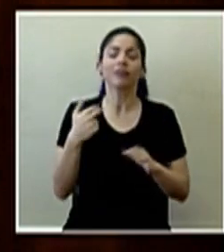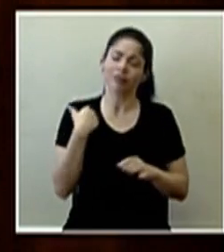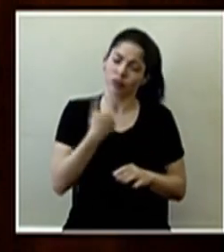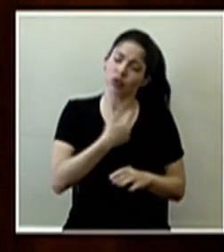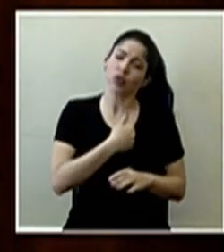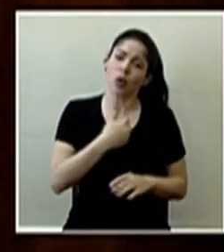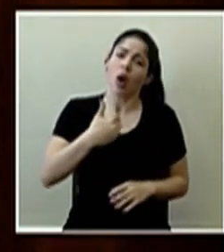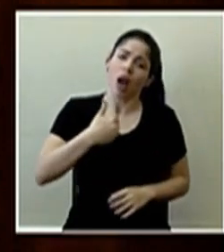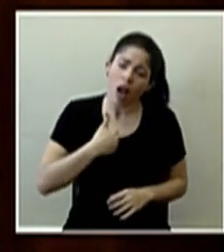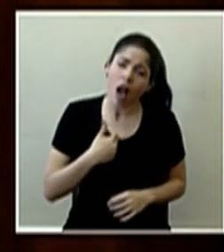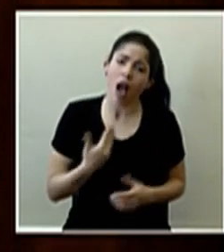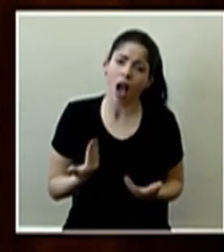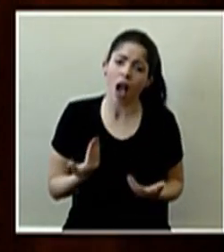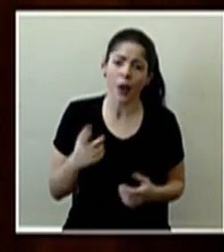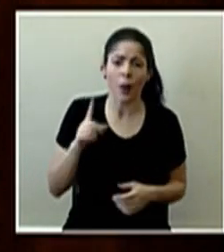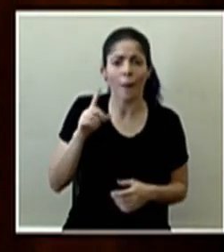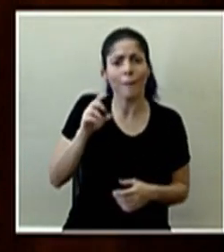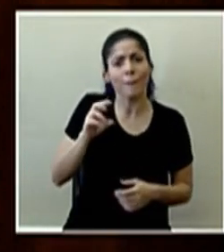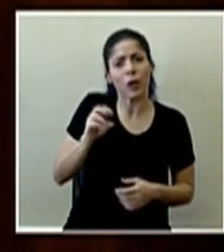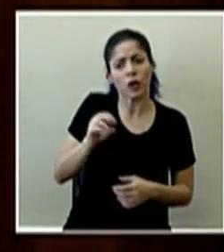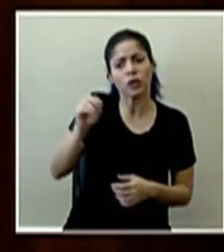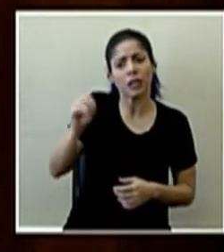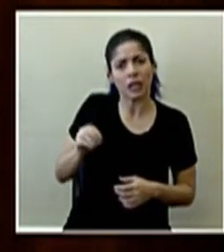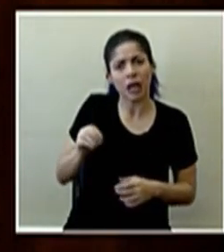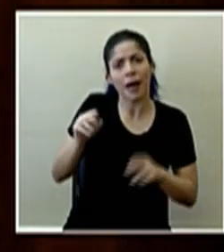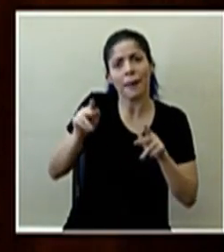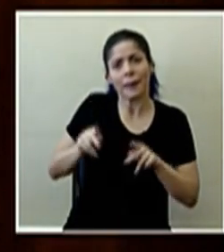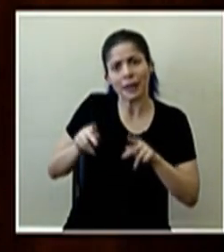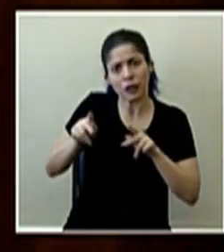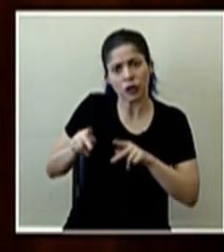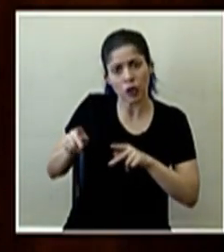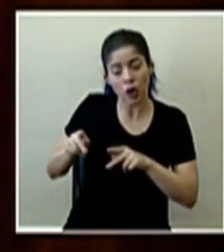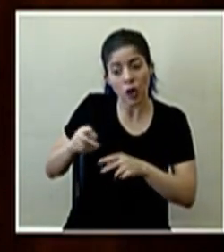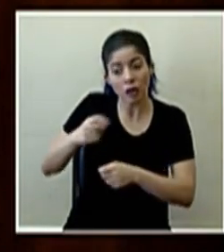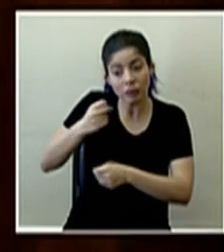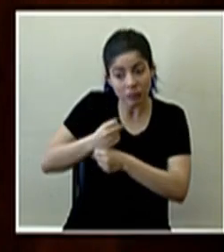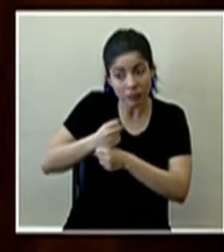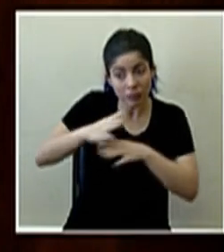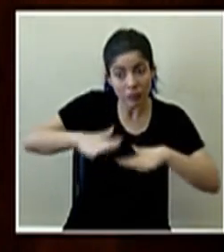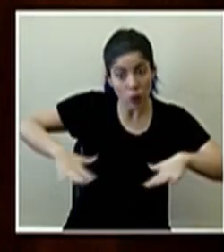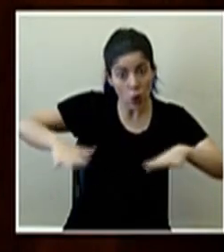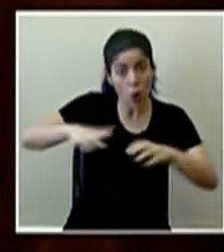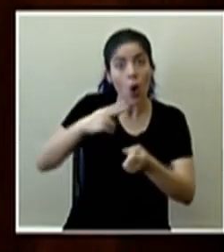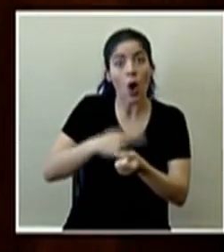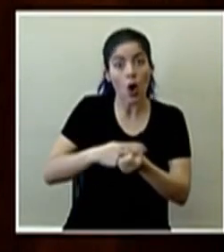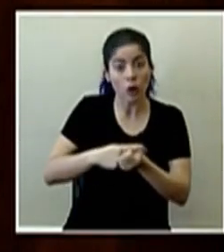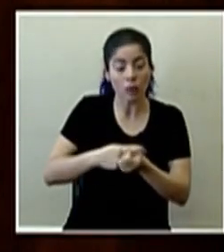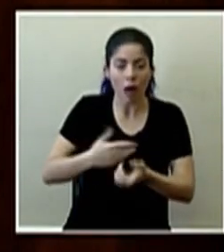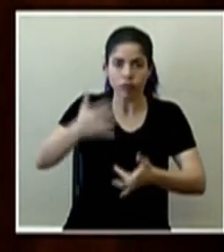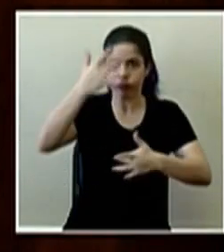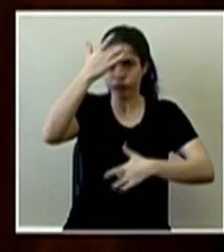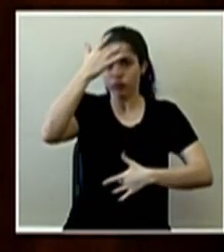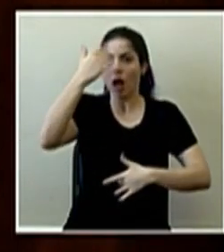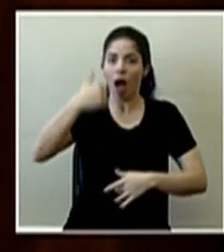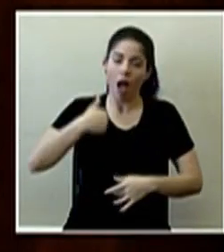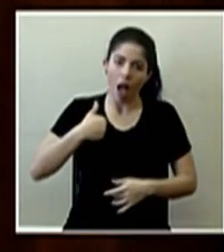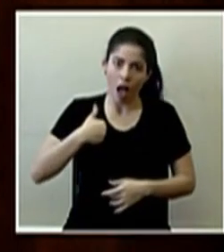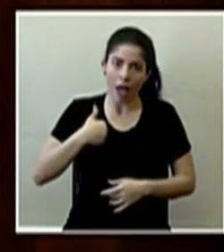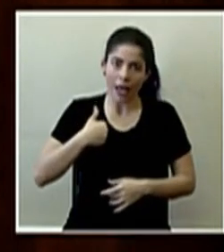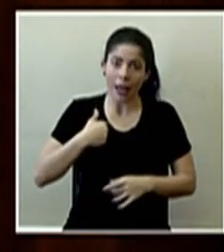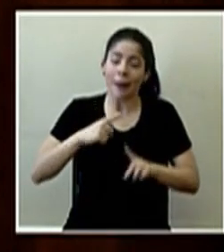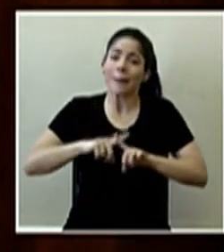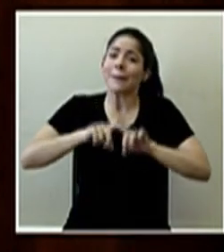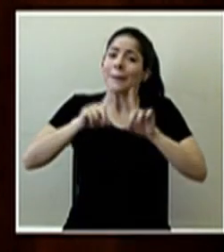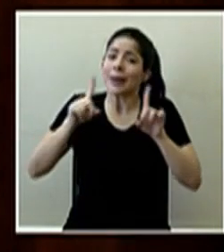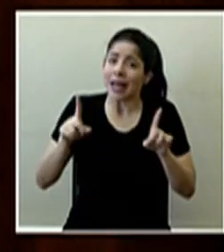tenido un porcentaje de personas dentro de nuestros hospitales que se han contagiado.